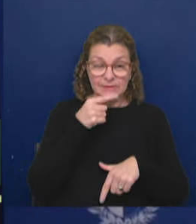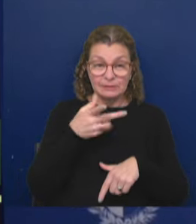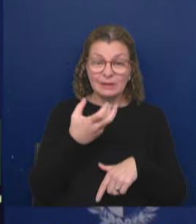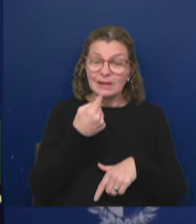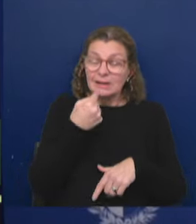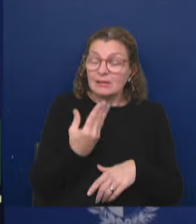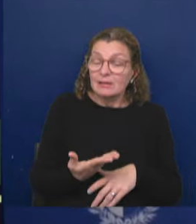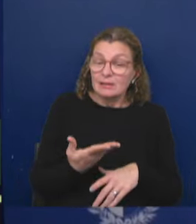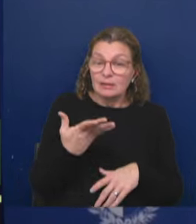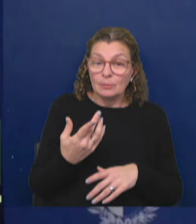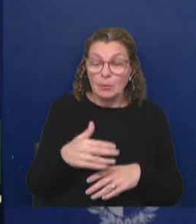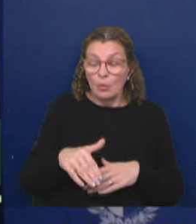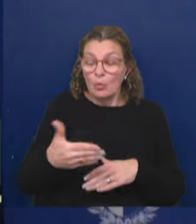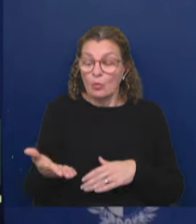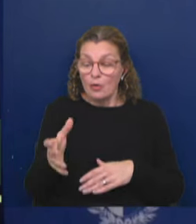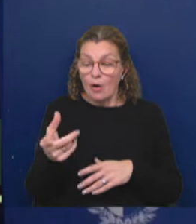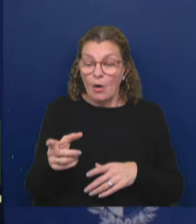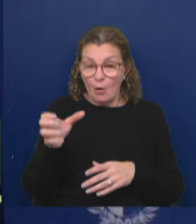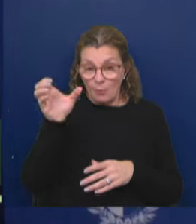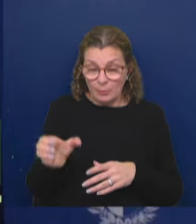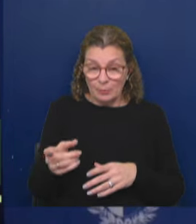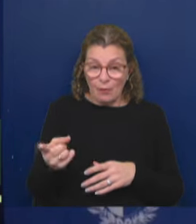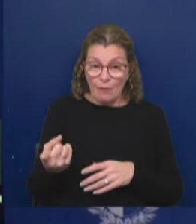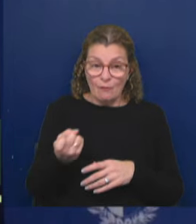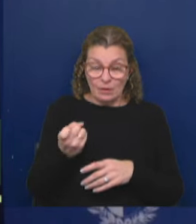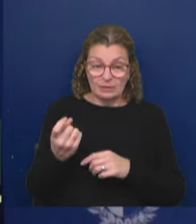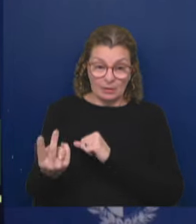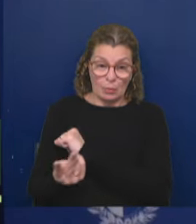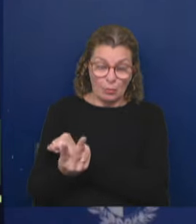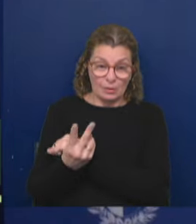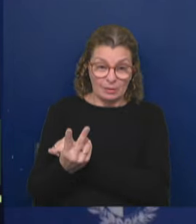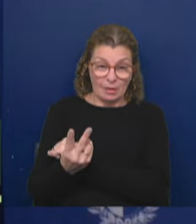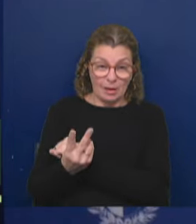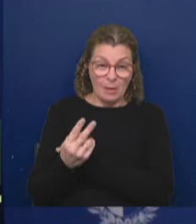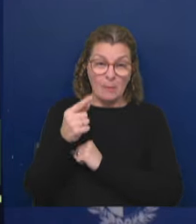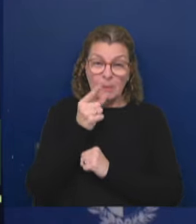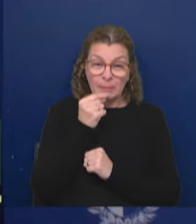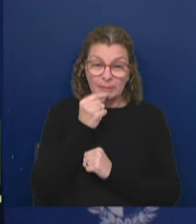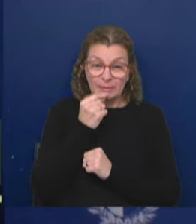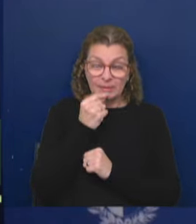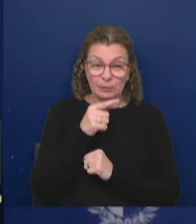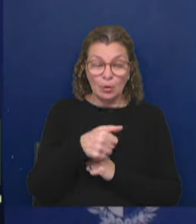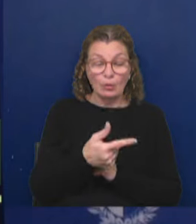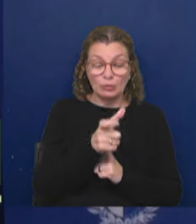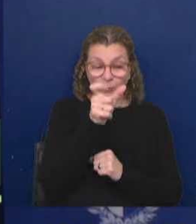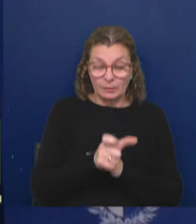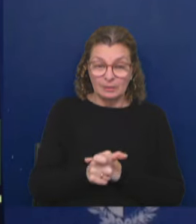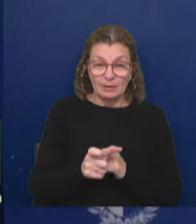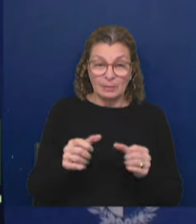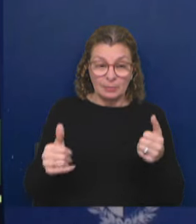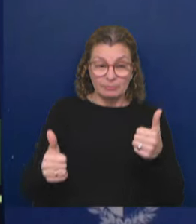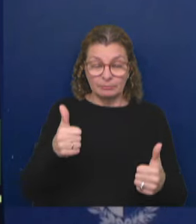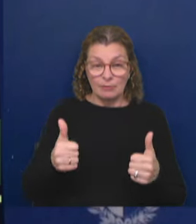quiere decir? Que tenemos una pata fuerte en materia de represión policial, prevención y represión policial, y tenemos una pata fuerte trabajando en la